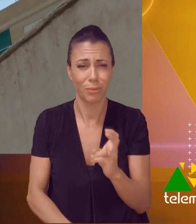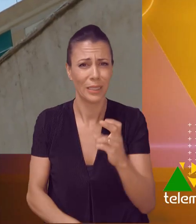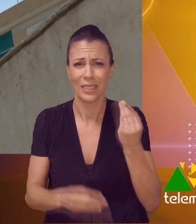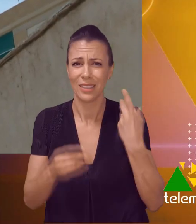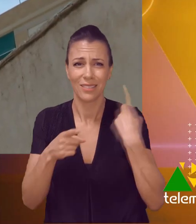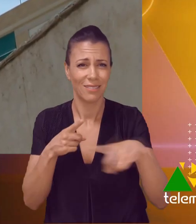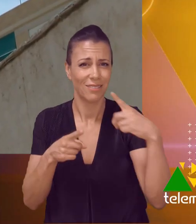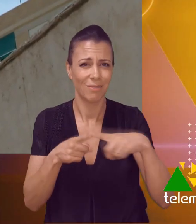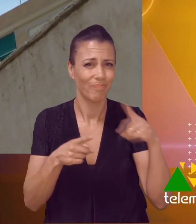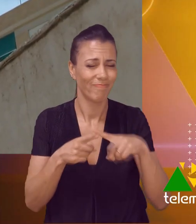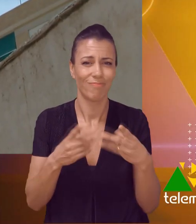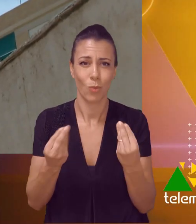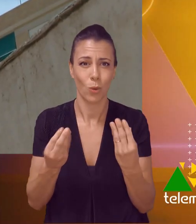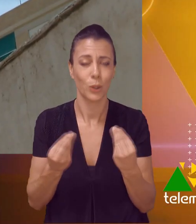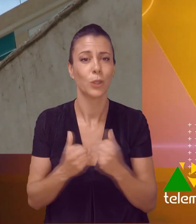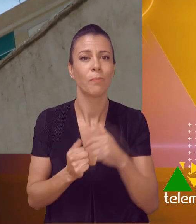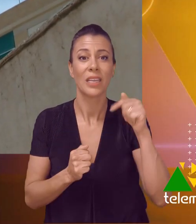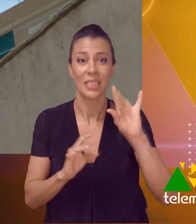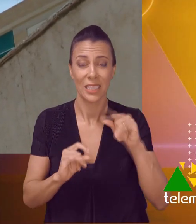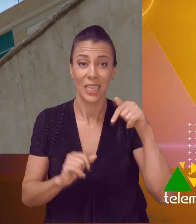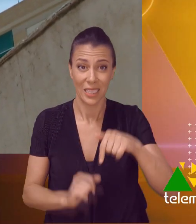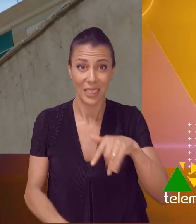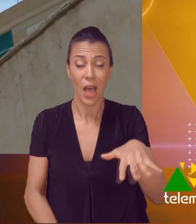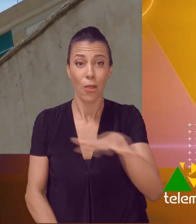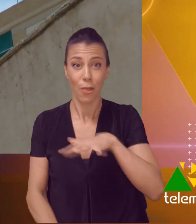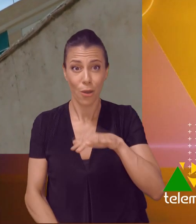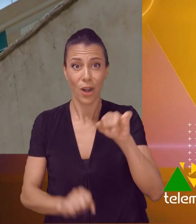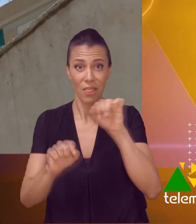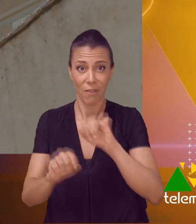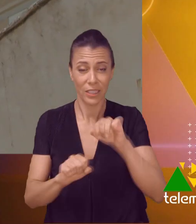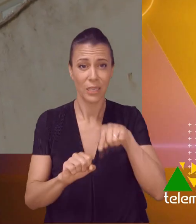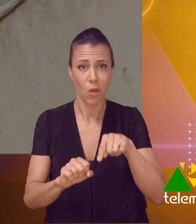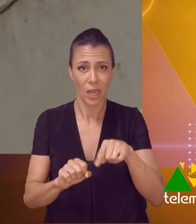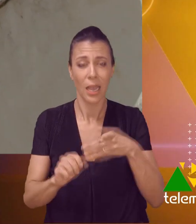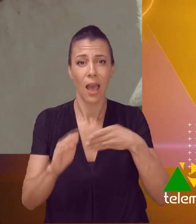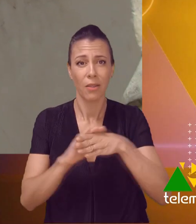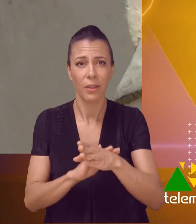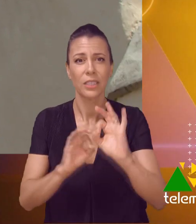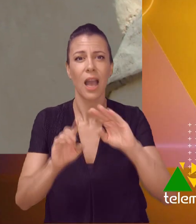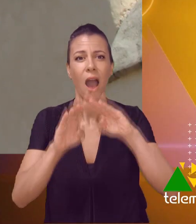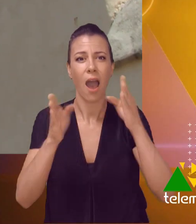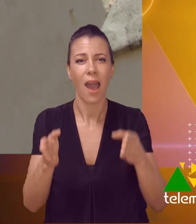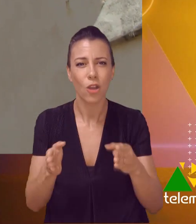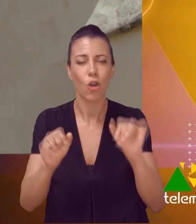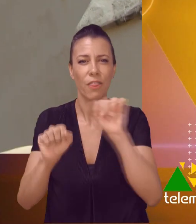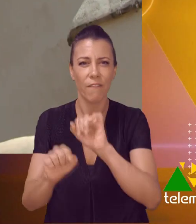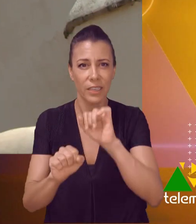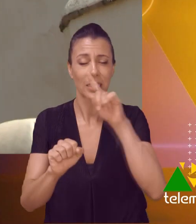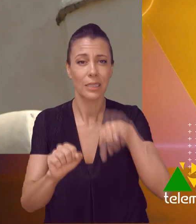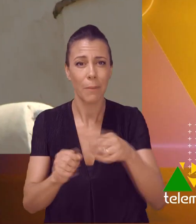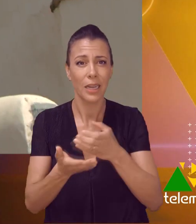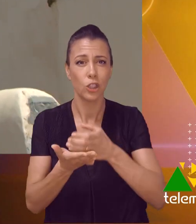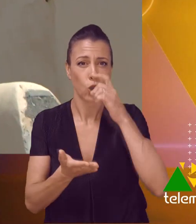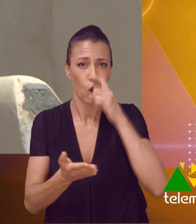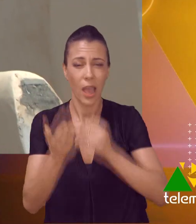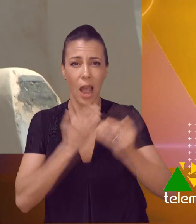y de tantas cosas. Esta zona defensiva, aquí tenemos el paso sobre el arco de defensa, la torre antigua, que